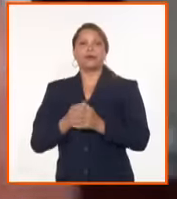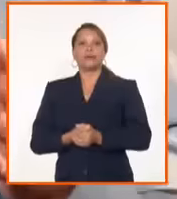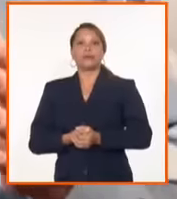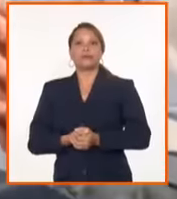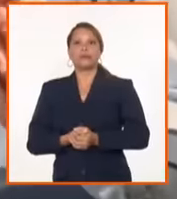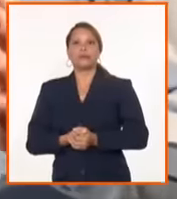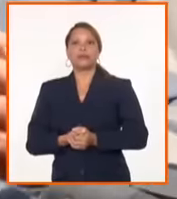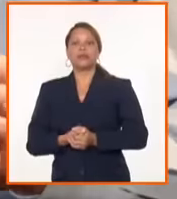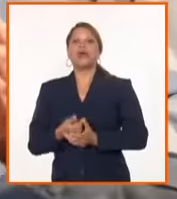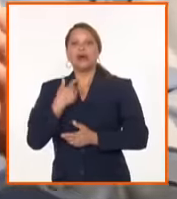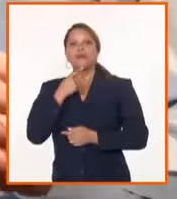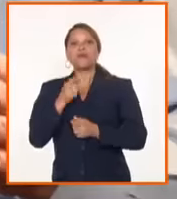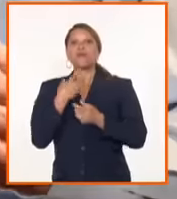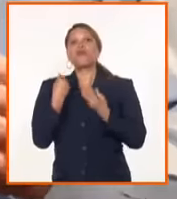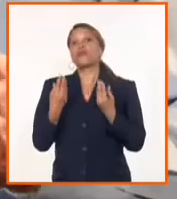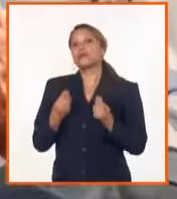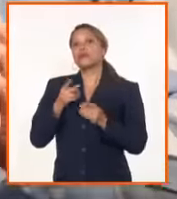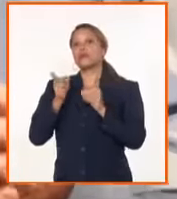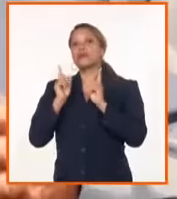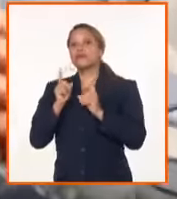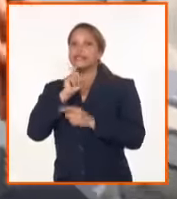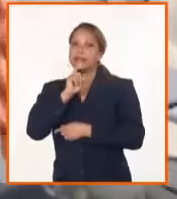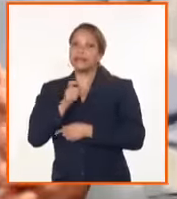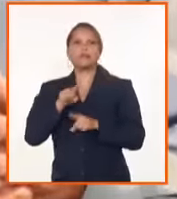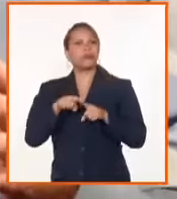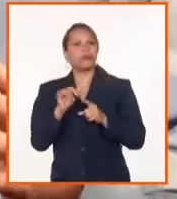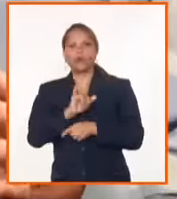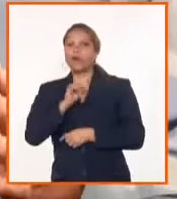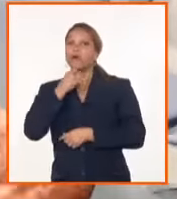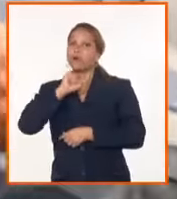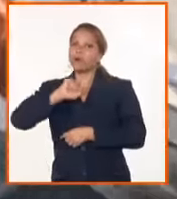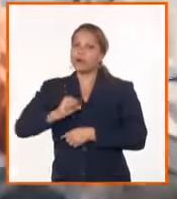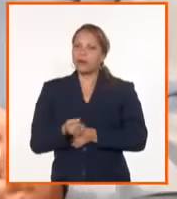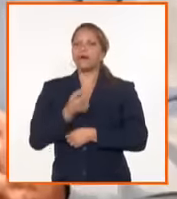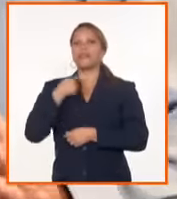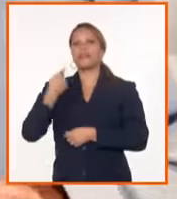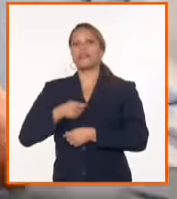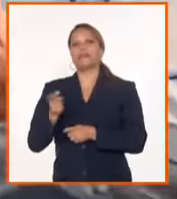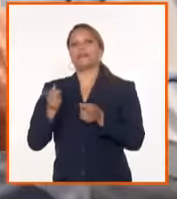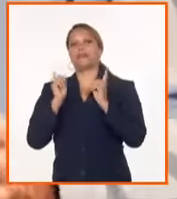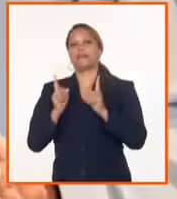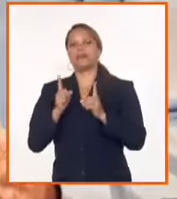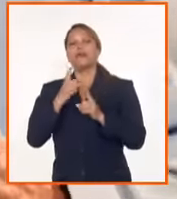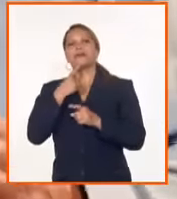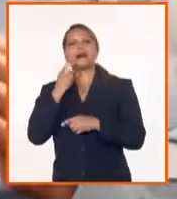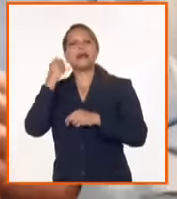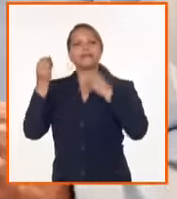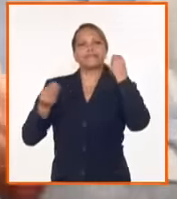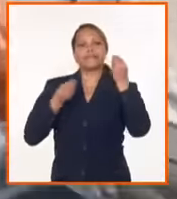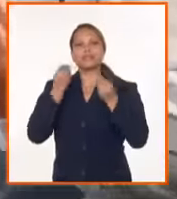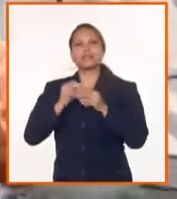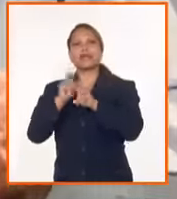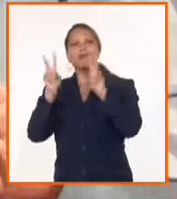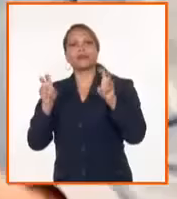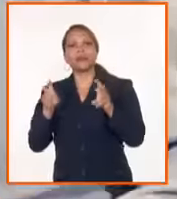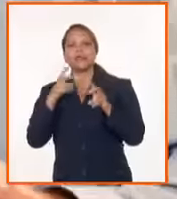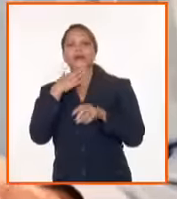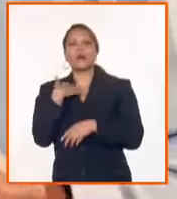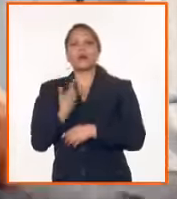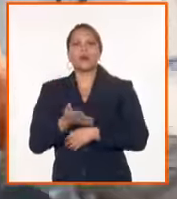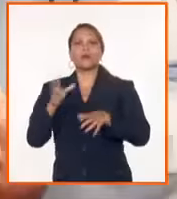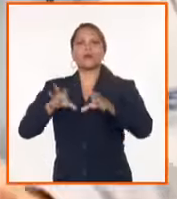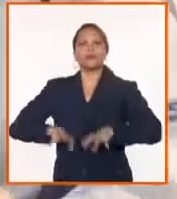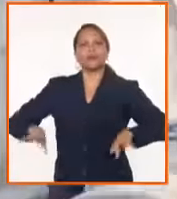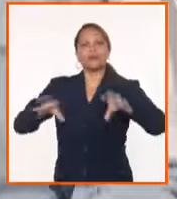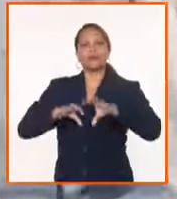lo malo, pero hay cosas en las que se tienen que sentar las personas que están involucradas con un tema para analizar el tema, para analizar la marcha, para